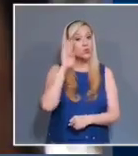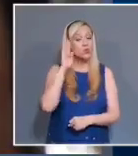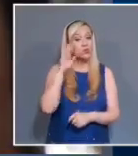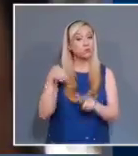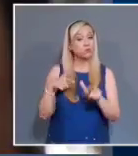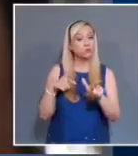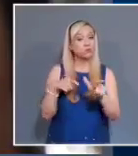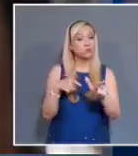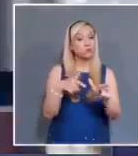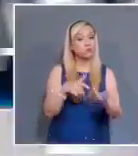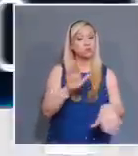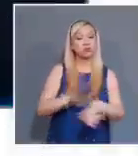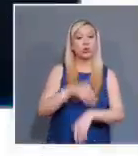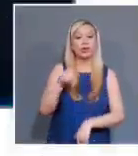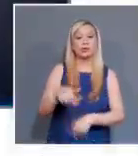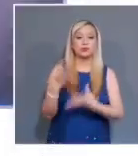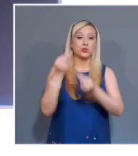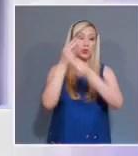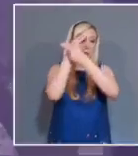altos niveles de piratería.